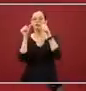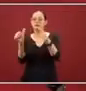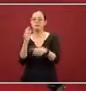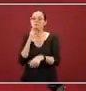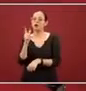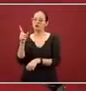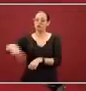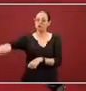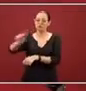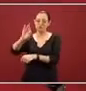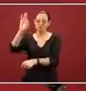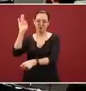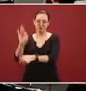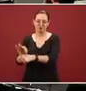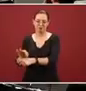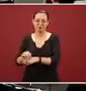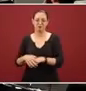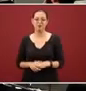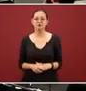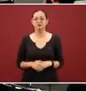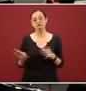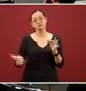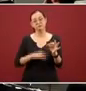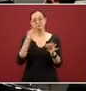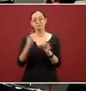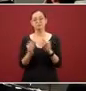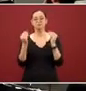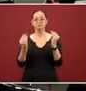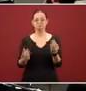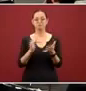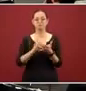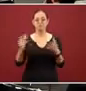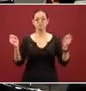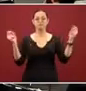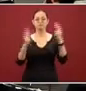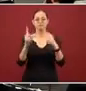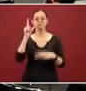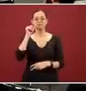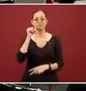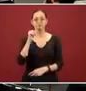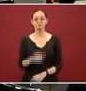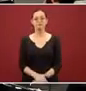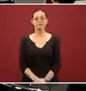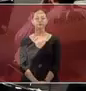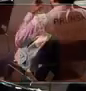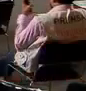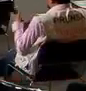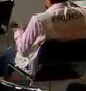proteger a esta población más vulnerable. Aquí terminamos, muchas gracias, nos vemos mañana.